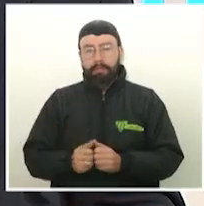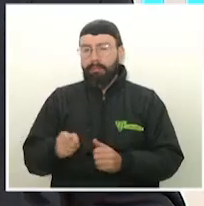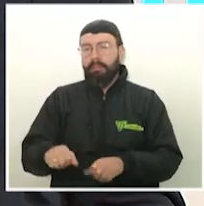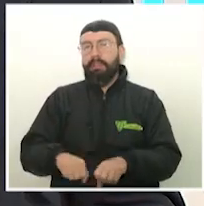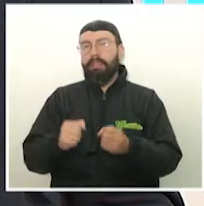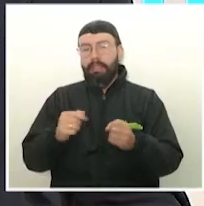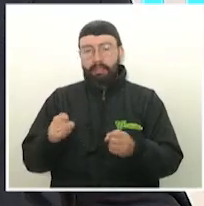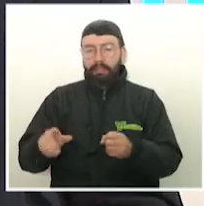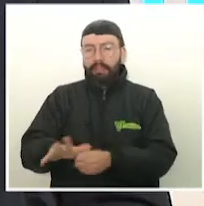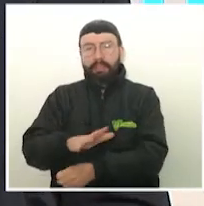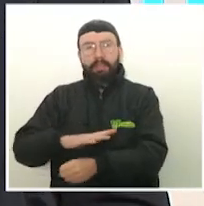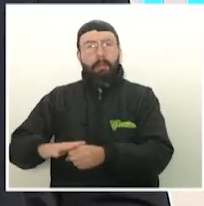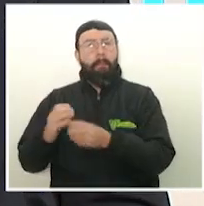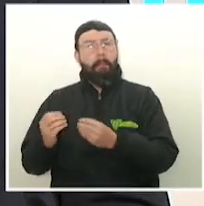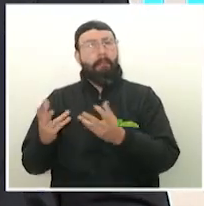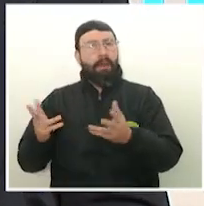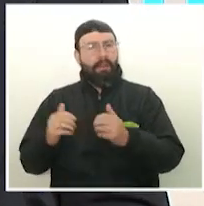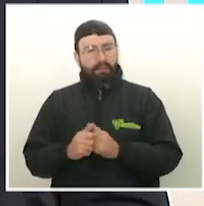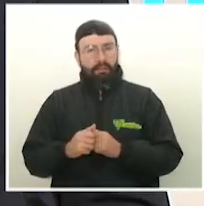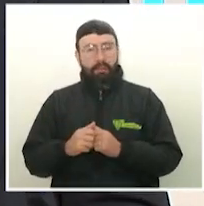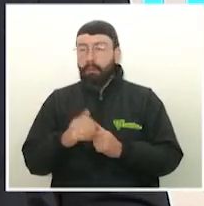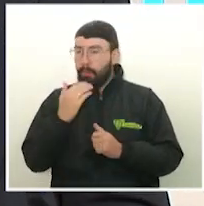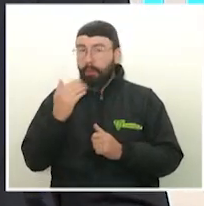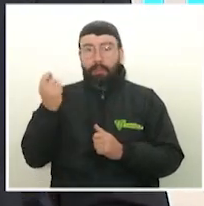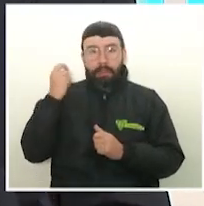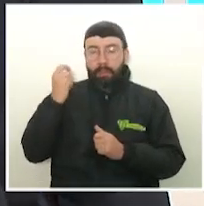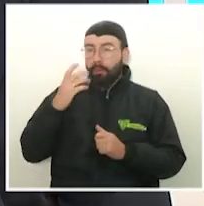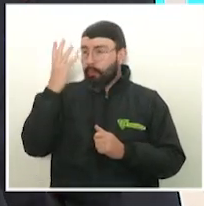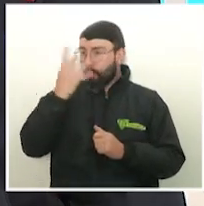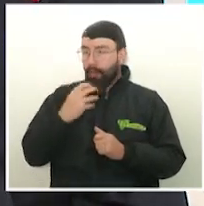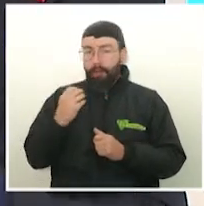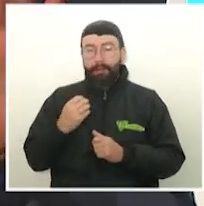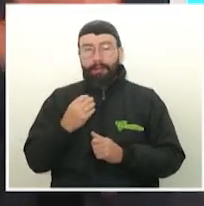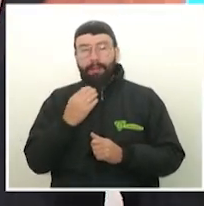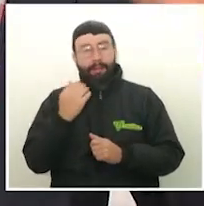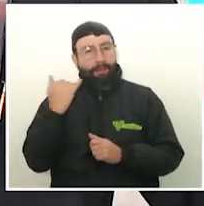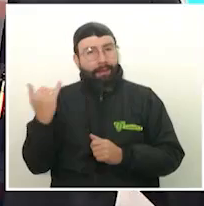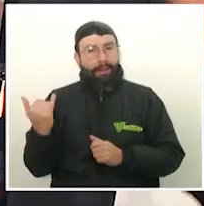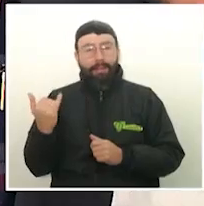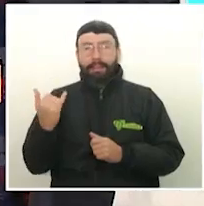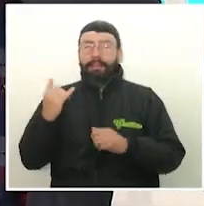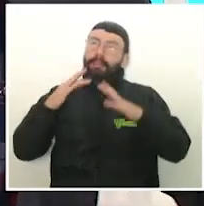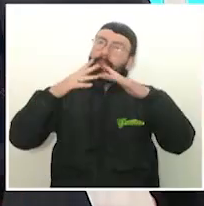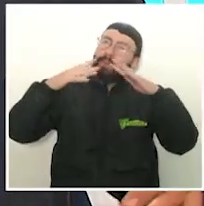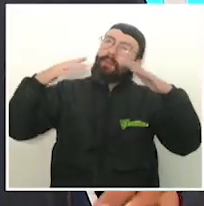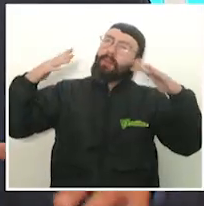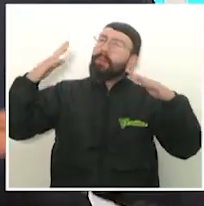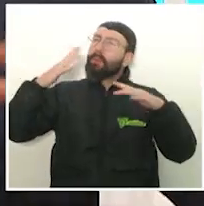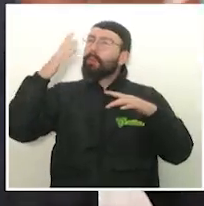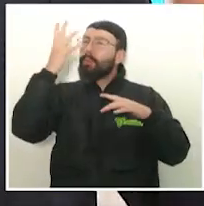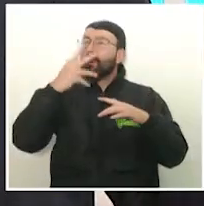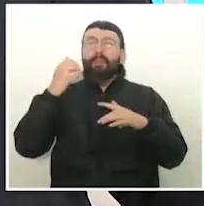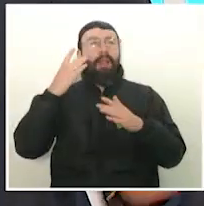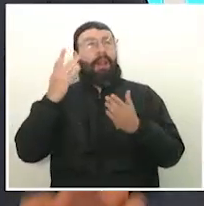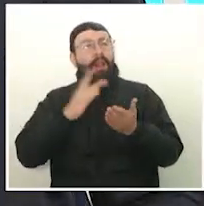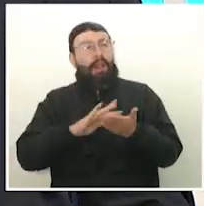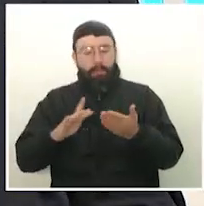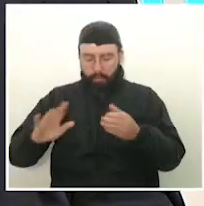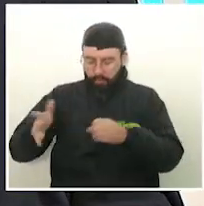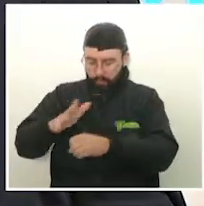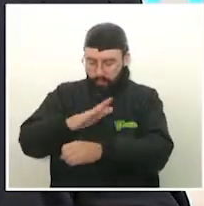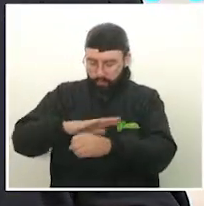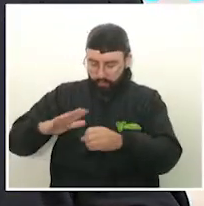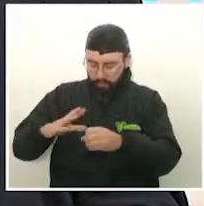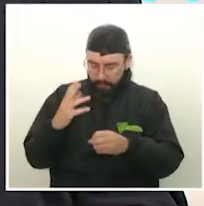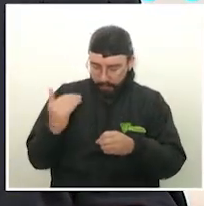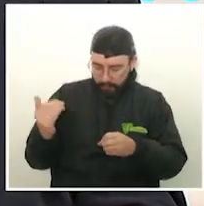ambiente. Qué lindo fue todo lo que sucedió ahora. Ah, uno salía y veía todo el cielo lindo, limpio, el medio ambiente. Cómo